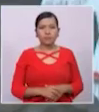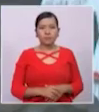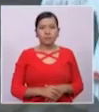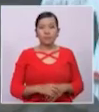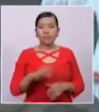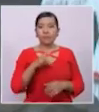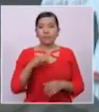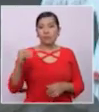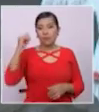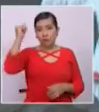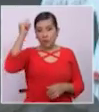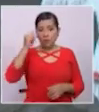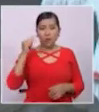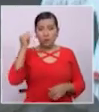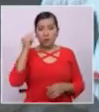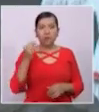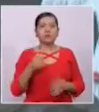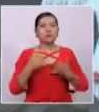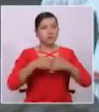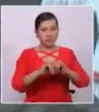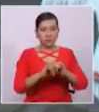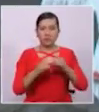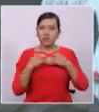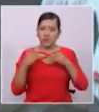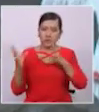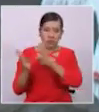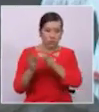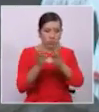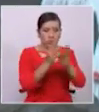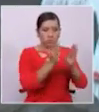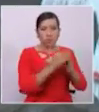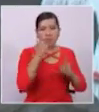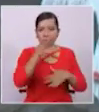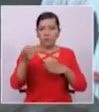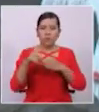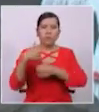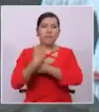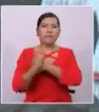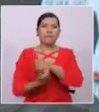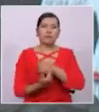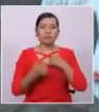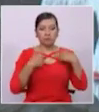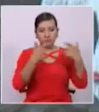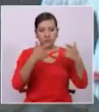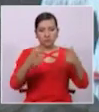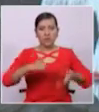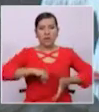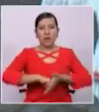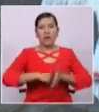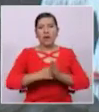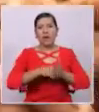Y el gobierno sostendrá reuniones con panificadores para garantizar el abastecimiento de harina a este sector.